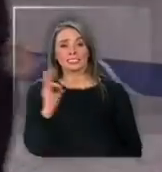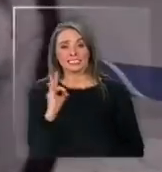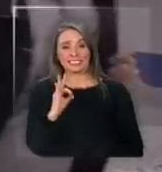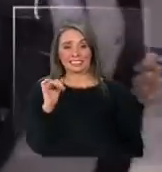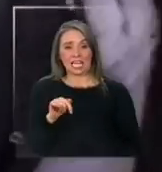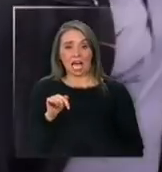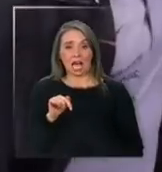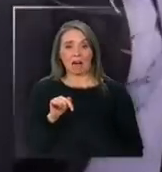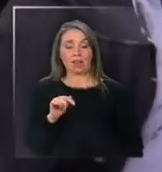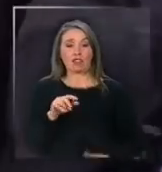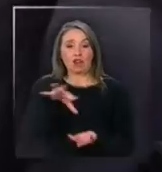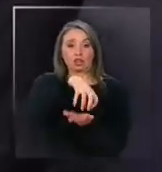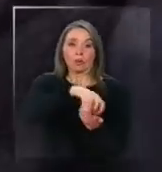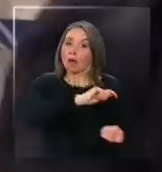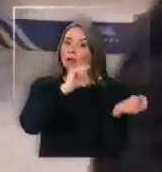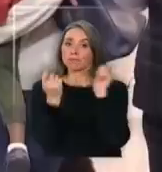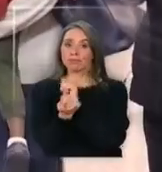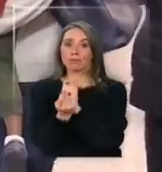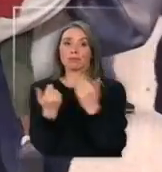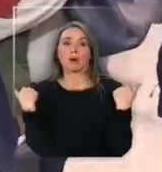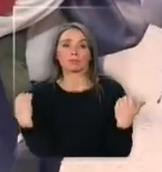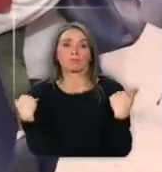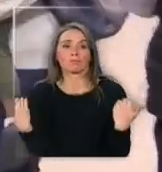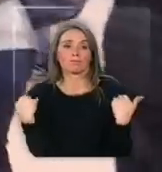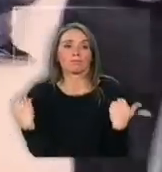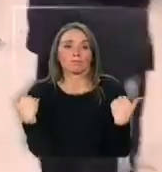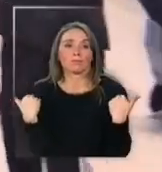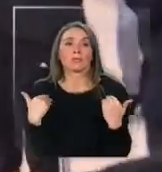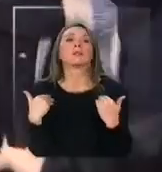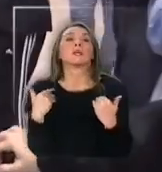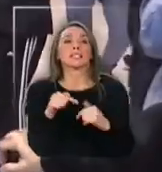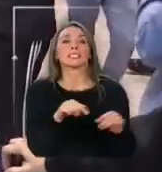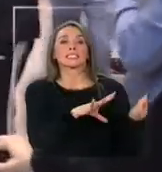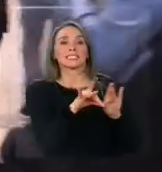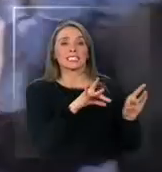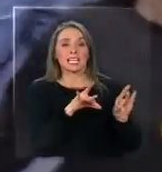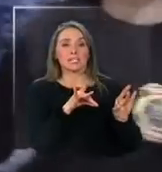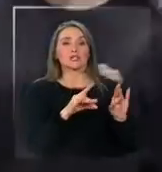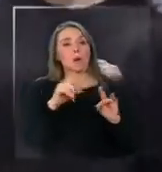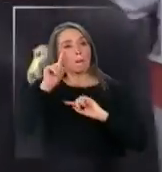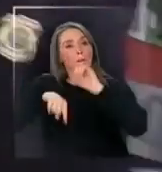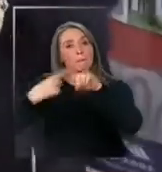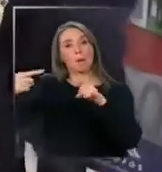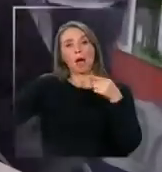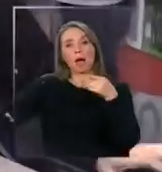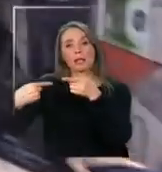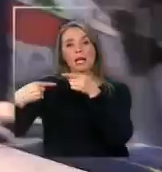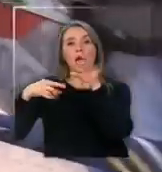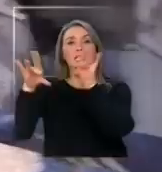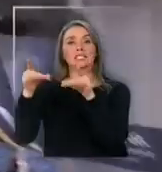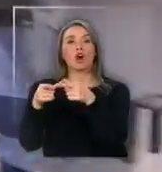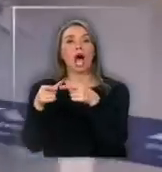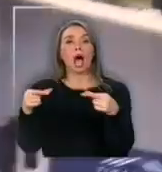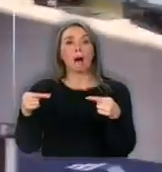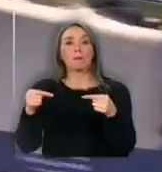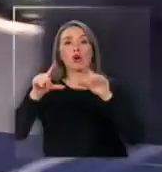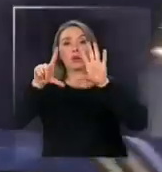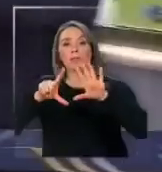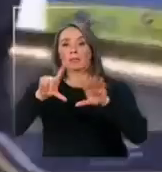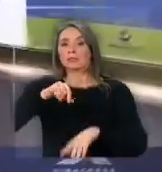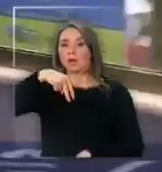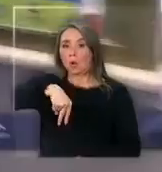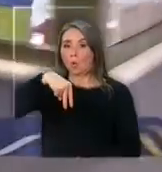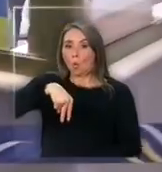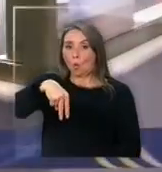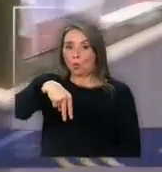se ve revolucionada por la preparación de la selección de cara a su debut frente a la selección de Japón el 17 de